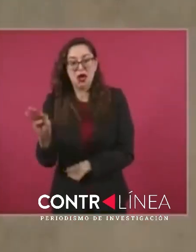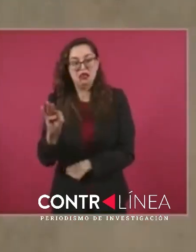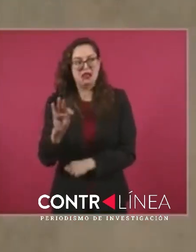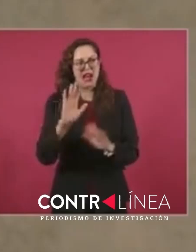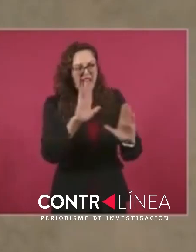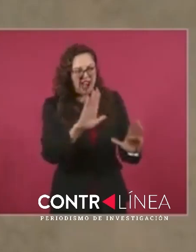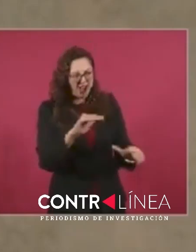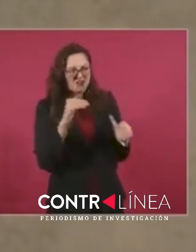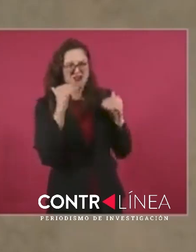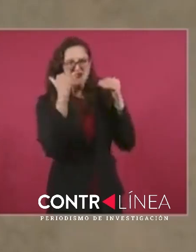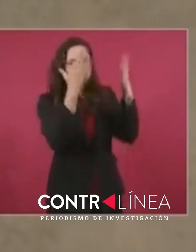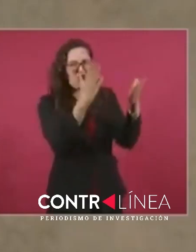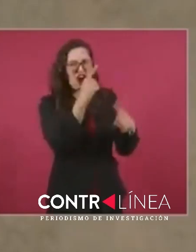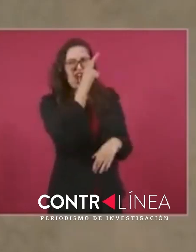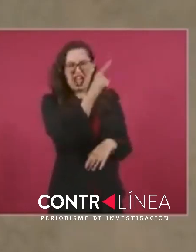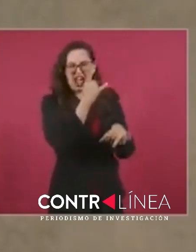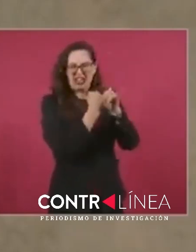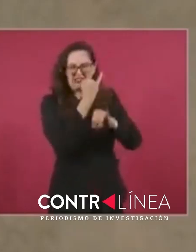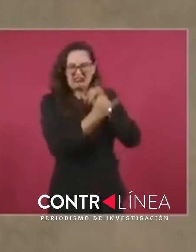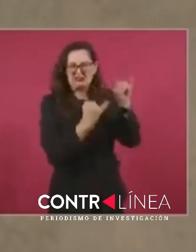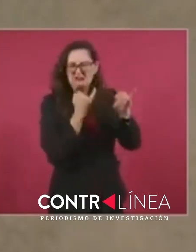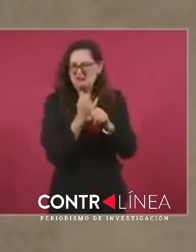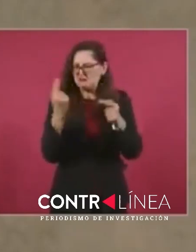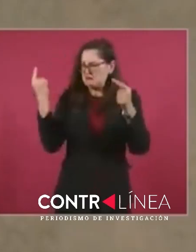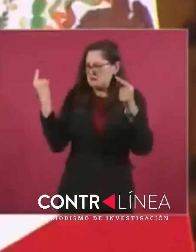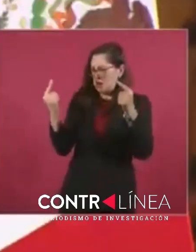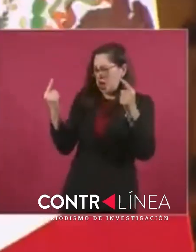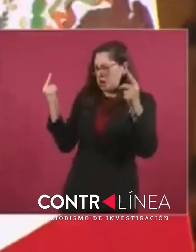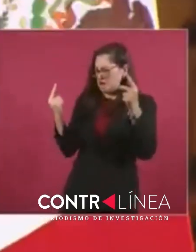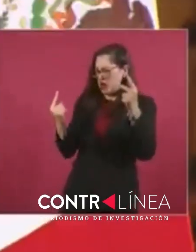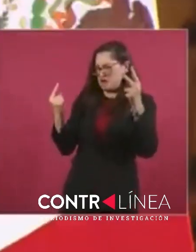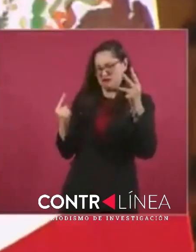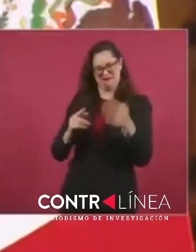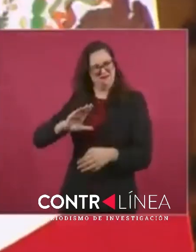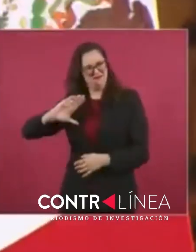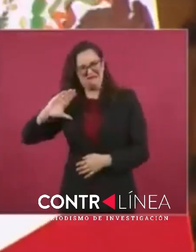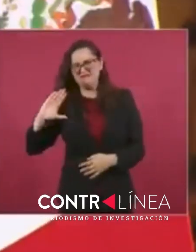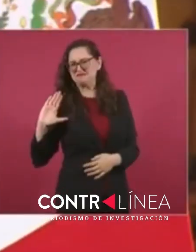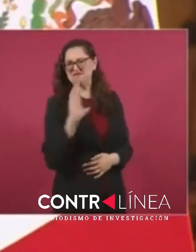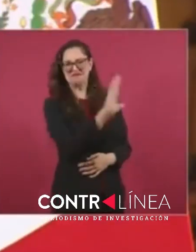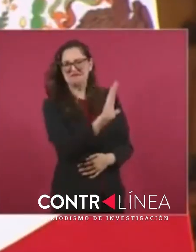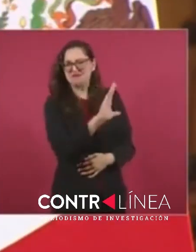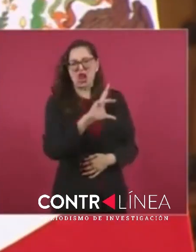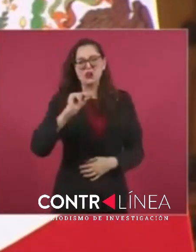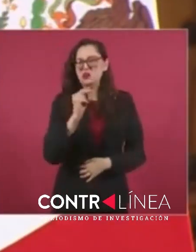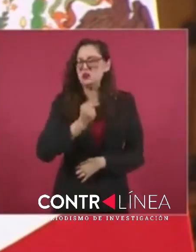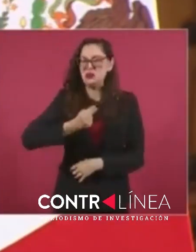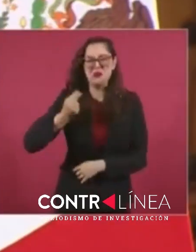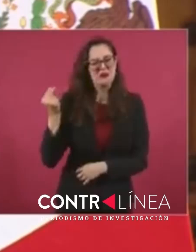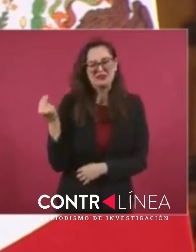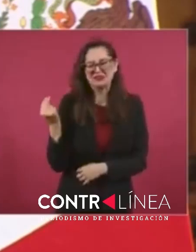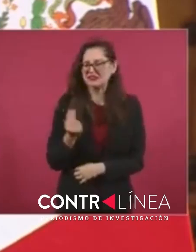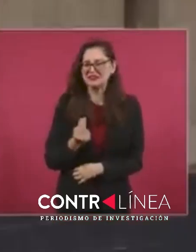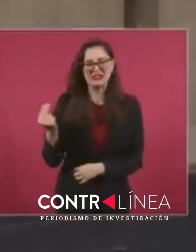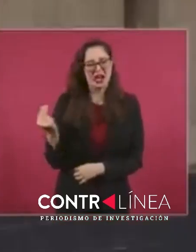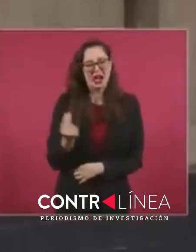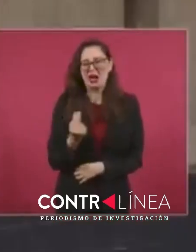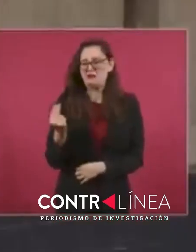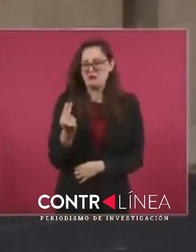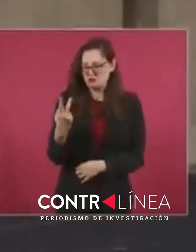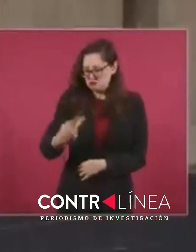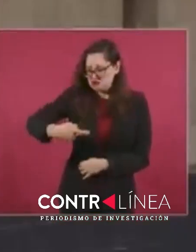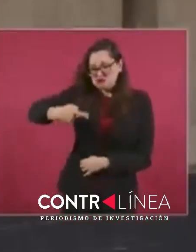recetas, modelos o agendas impuestas por organismos financieros internacionales o